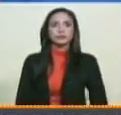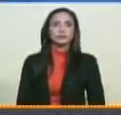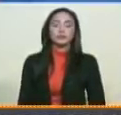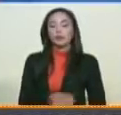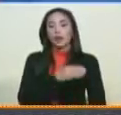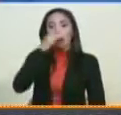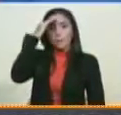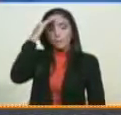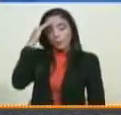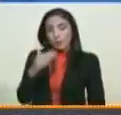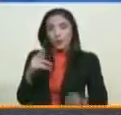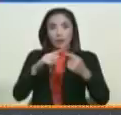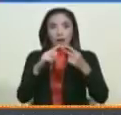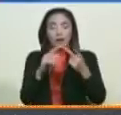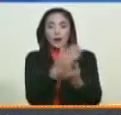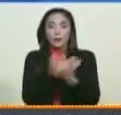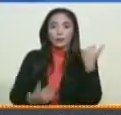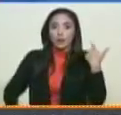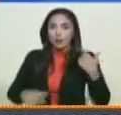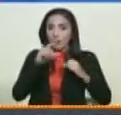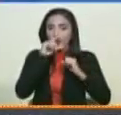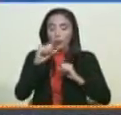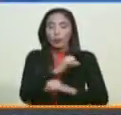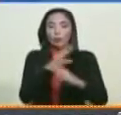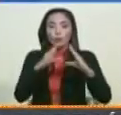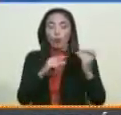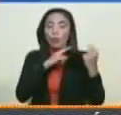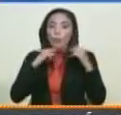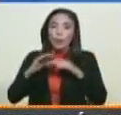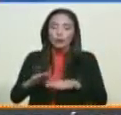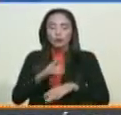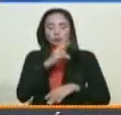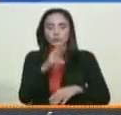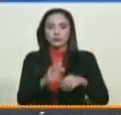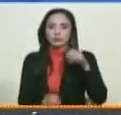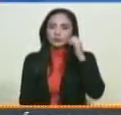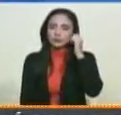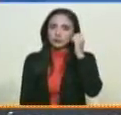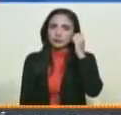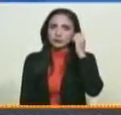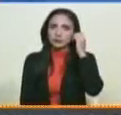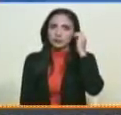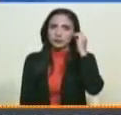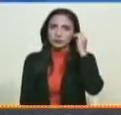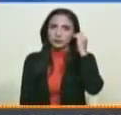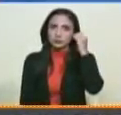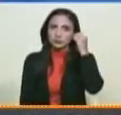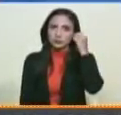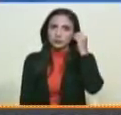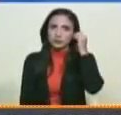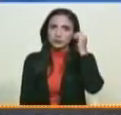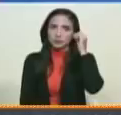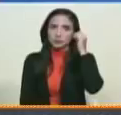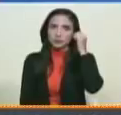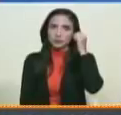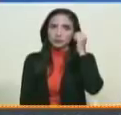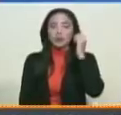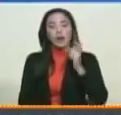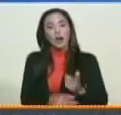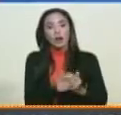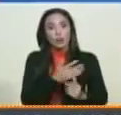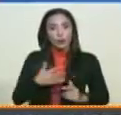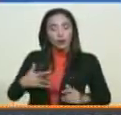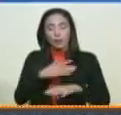mando militar, buscaba la conmoción nacional que ellos han estado esperando para la intervención internacional